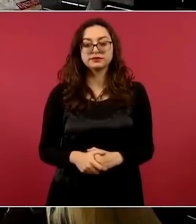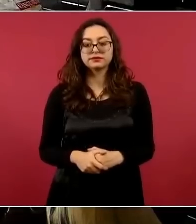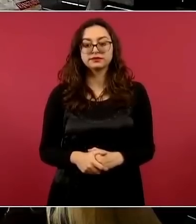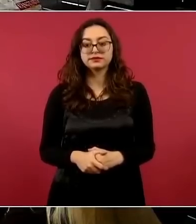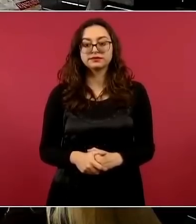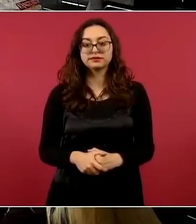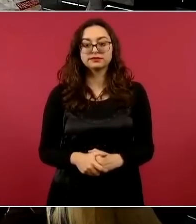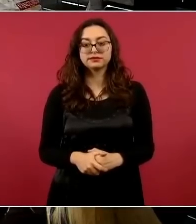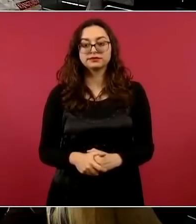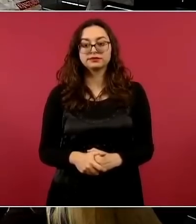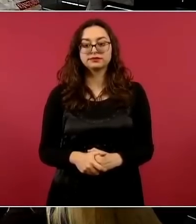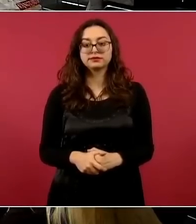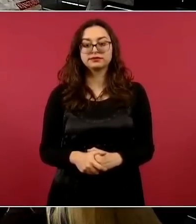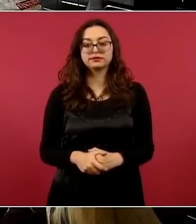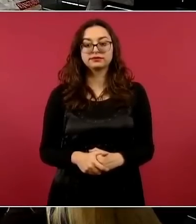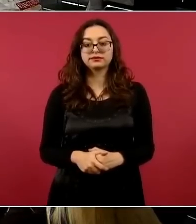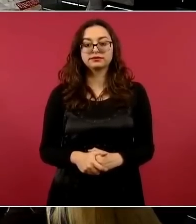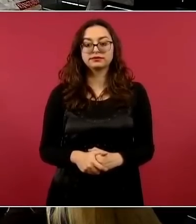pueden